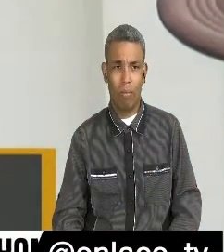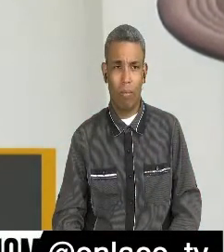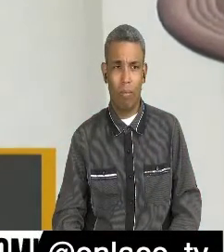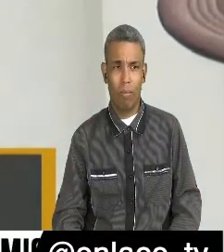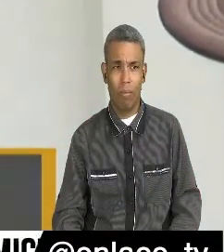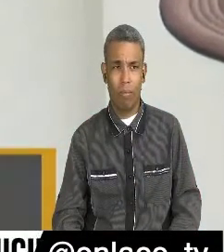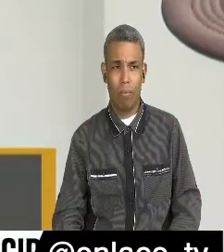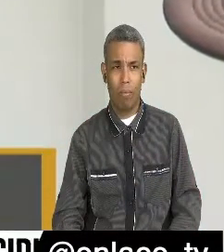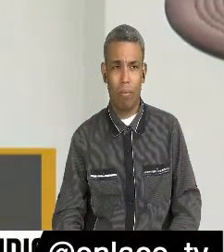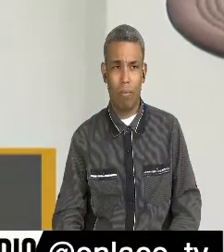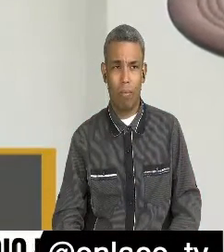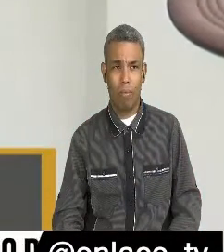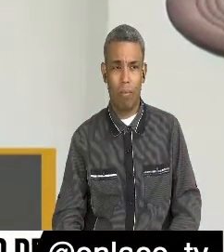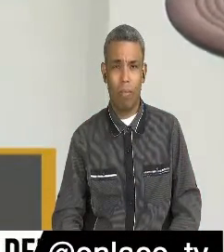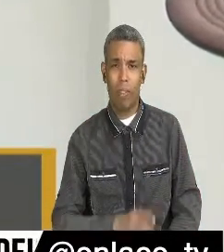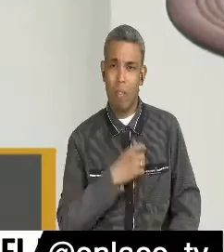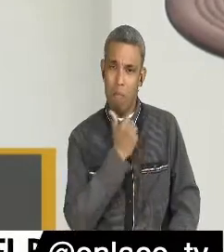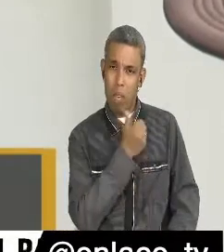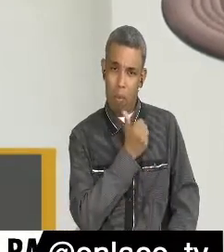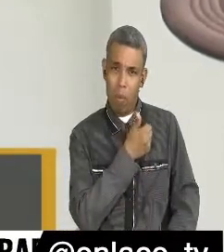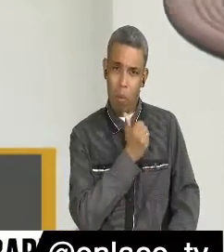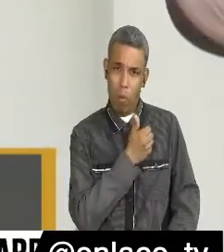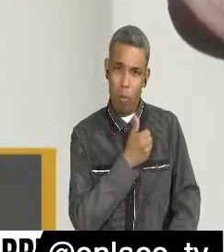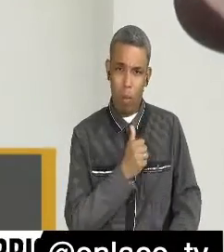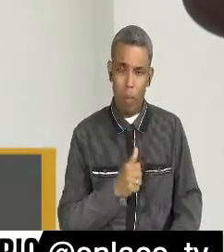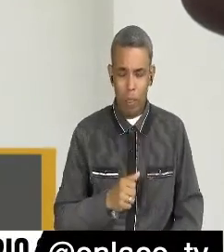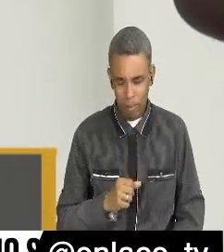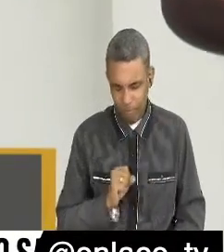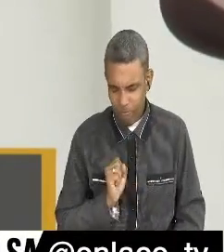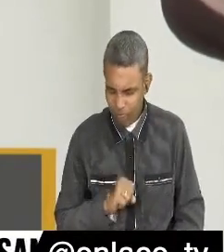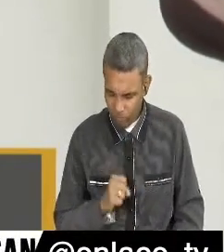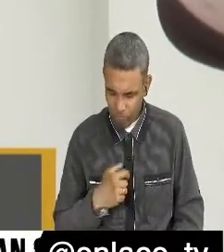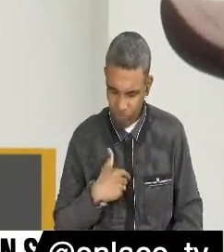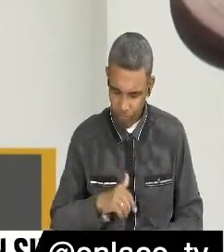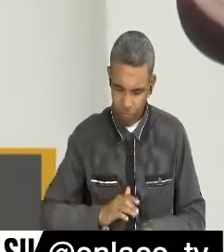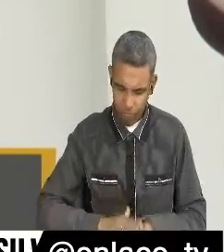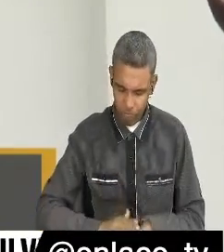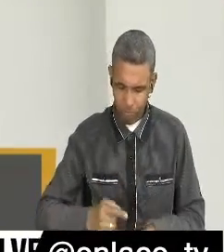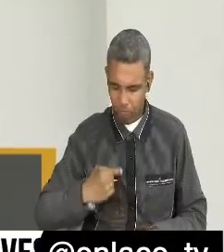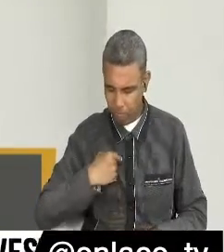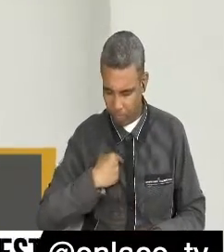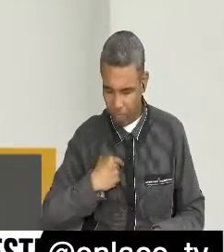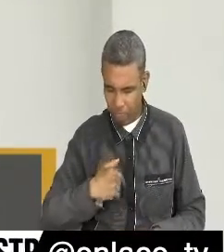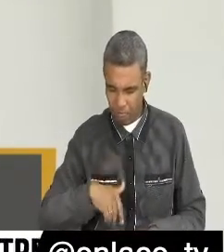ellos participaron del hecho y de que él fue el que hizo